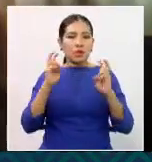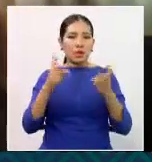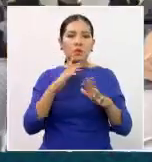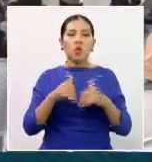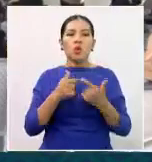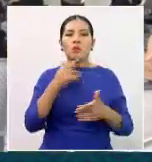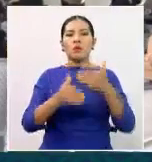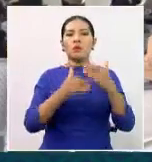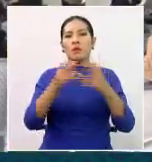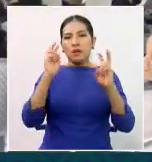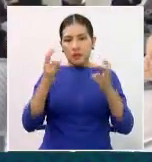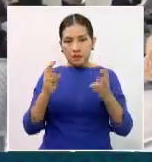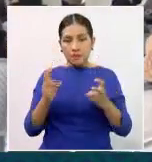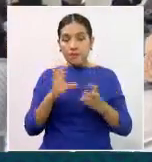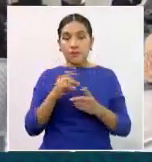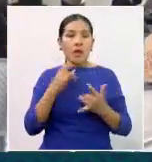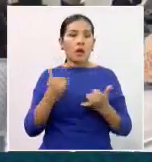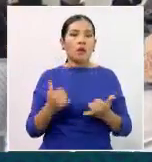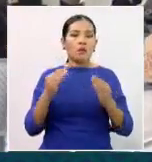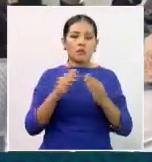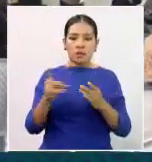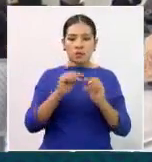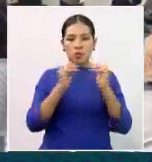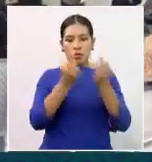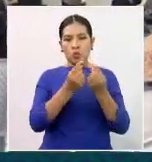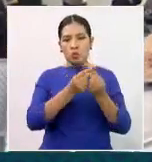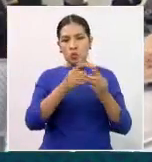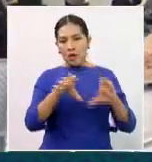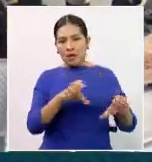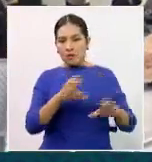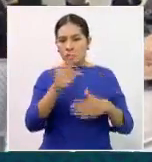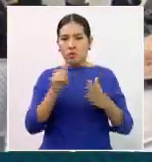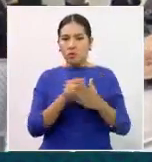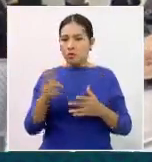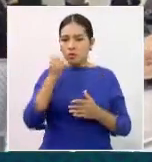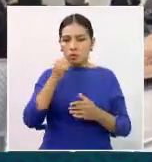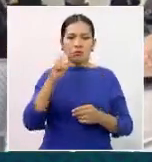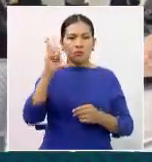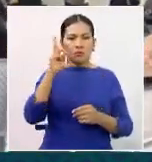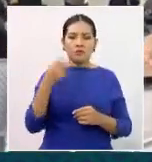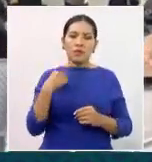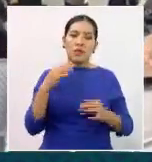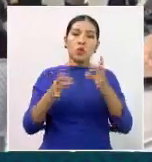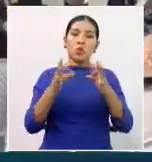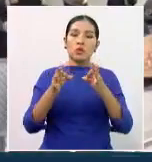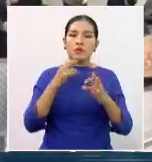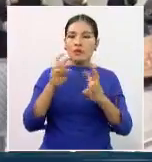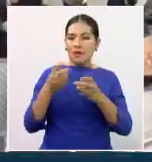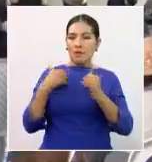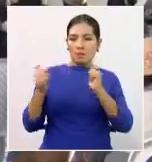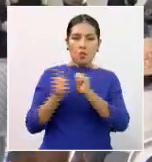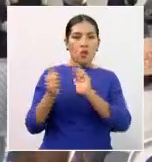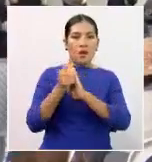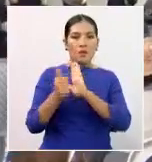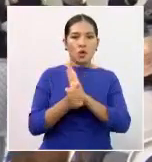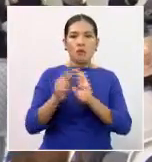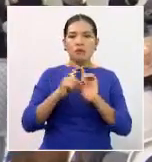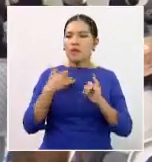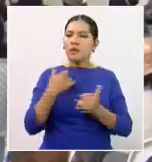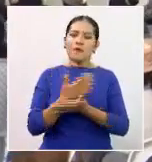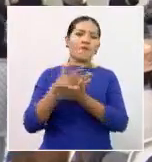Extraña también al órgano ejecutivo y a las entidades que son parte de este proceso como querellantes, que a pesar que ya los